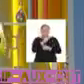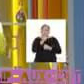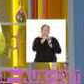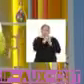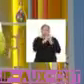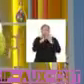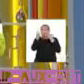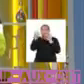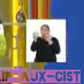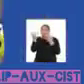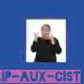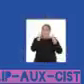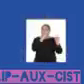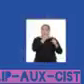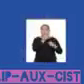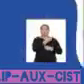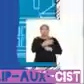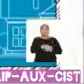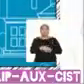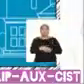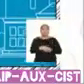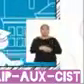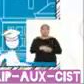muy bueno. ¡Vamos a verlo!